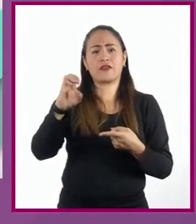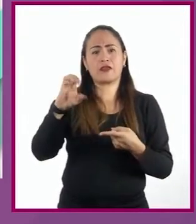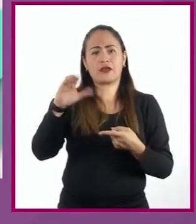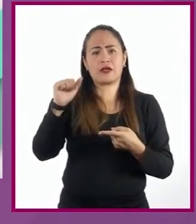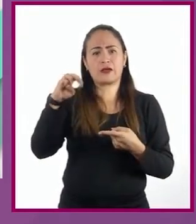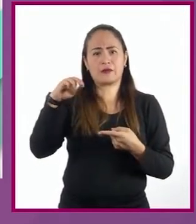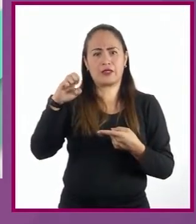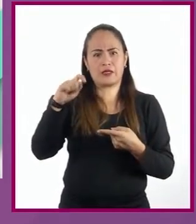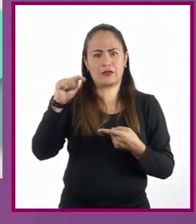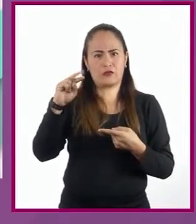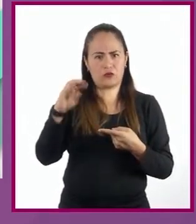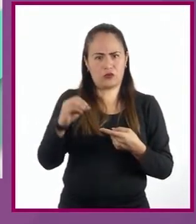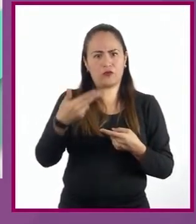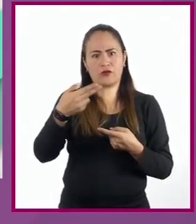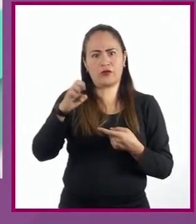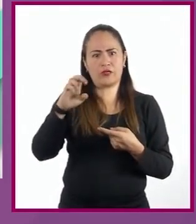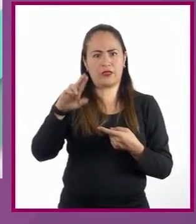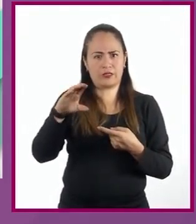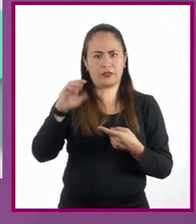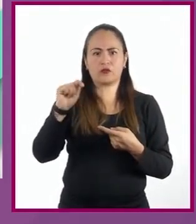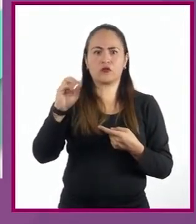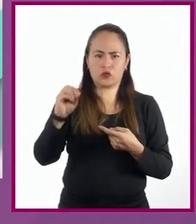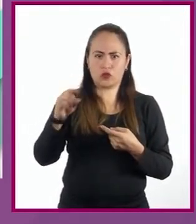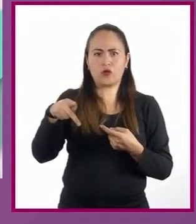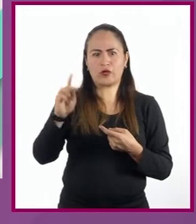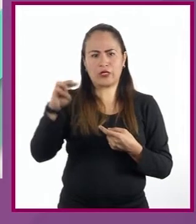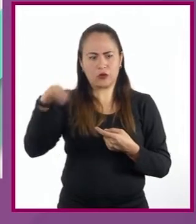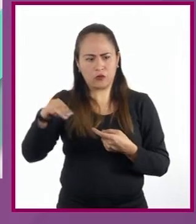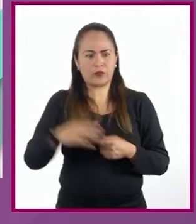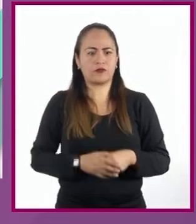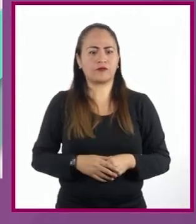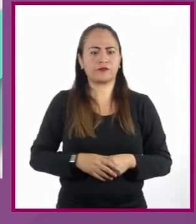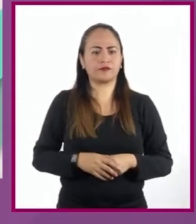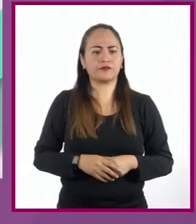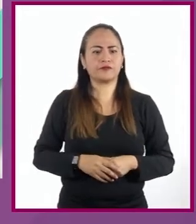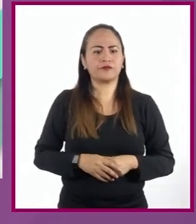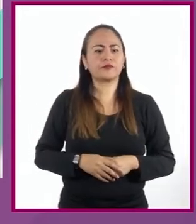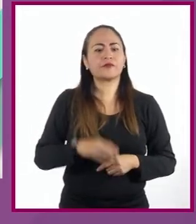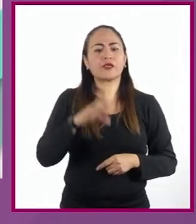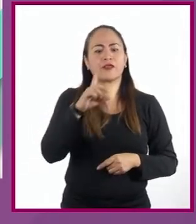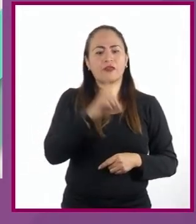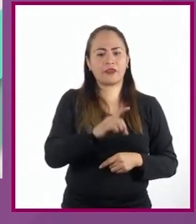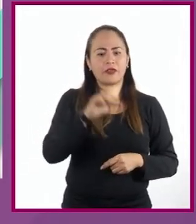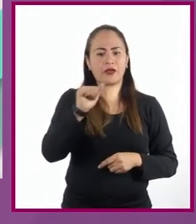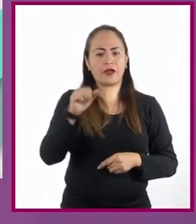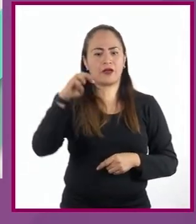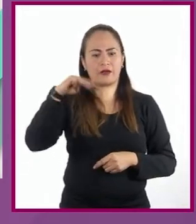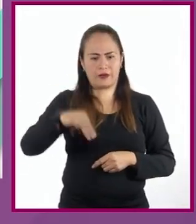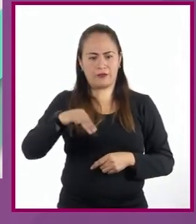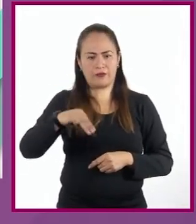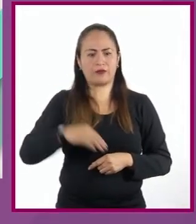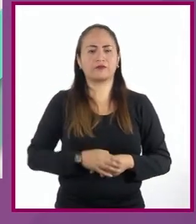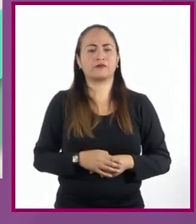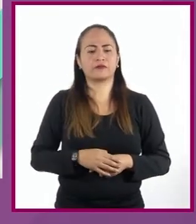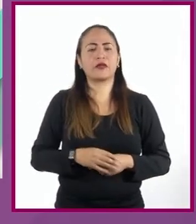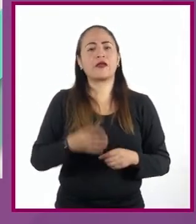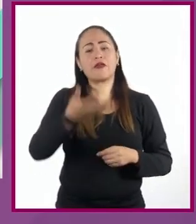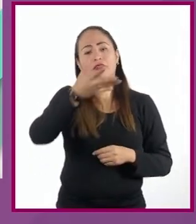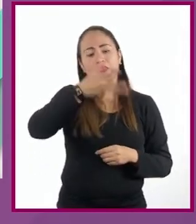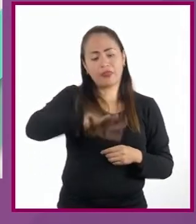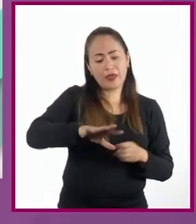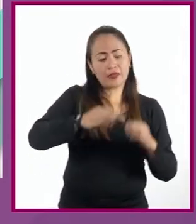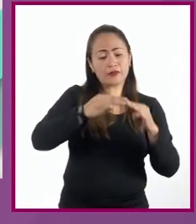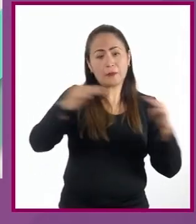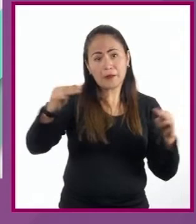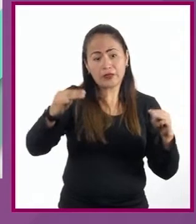hectómetro y el kilómetro. El decámetro se abrevia DAM y equivale a 10 metros.